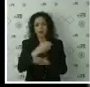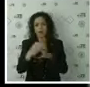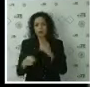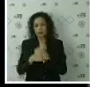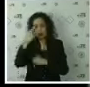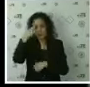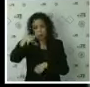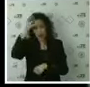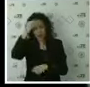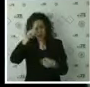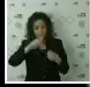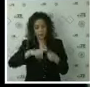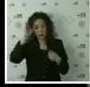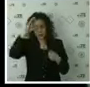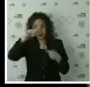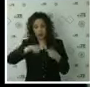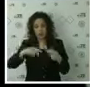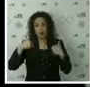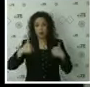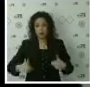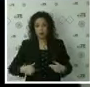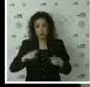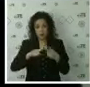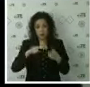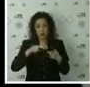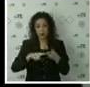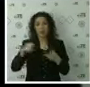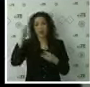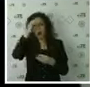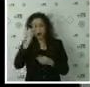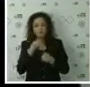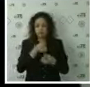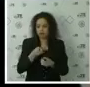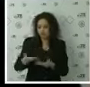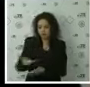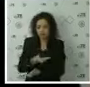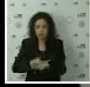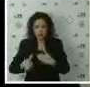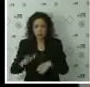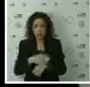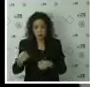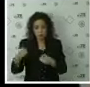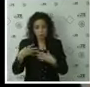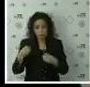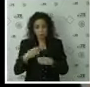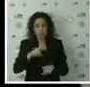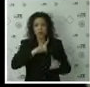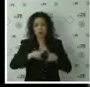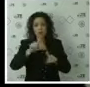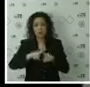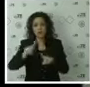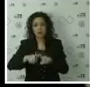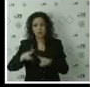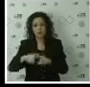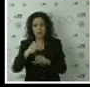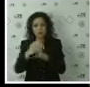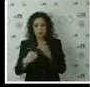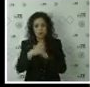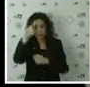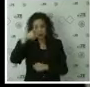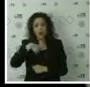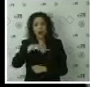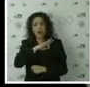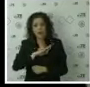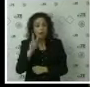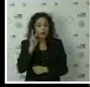formativas: científico, humanista y crítico, porque busca proporcionarnos las herramientas para ejercer frente a la sociedad en